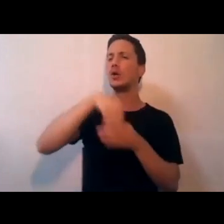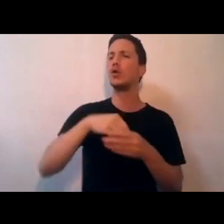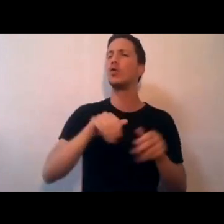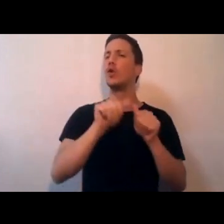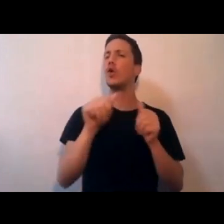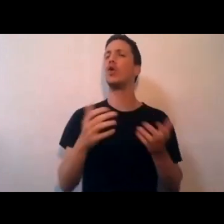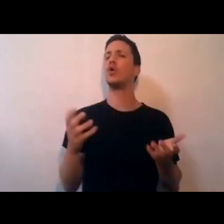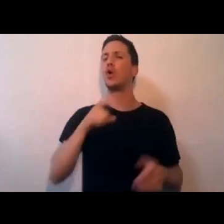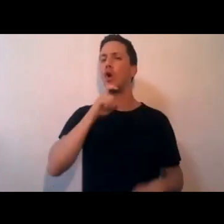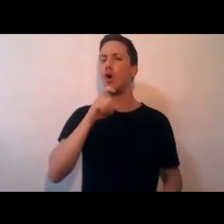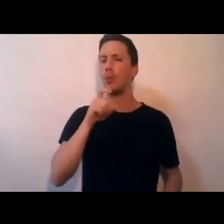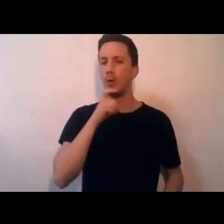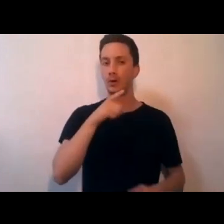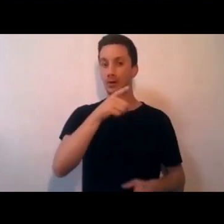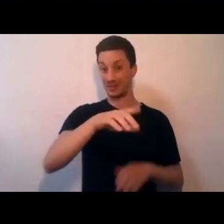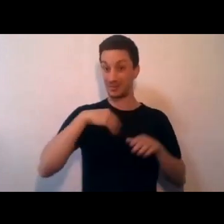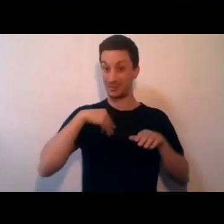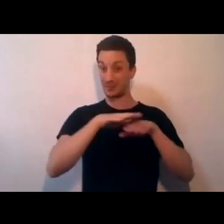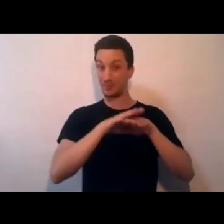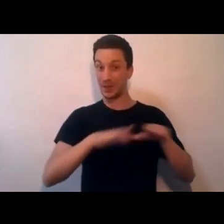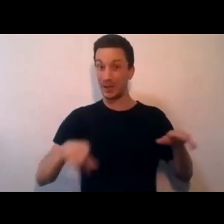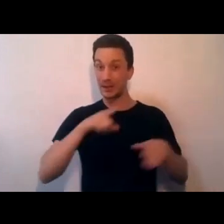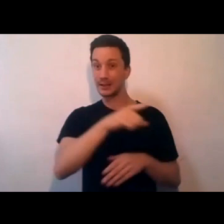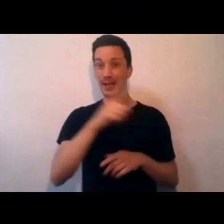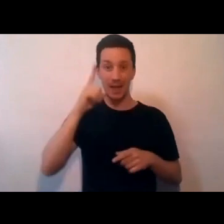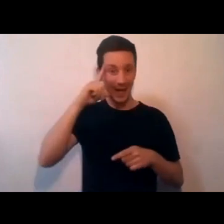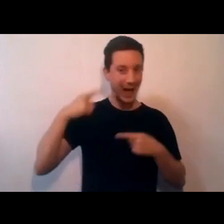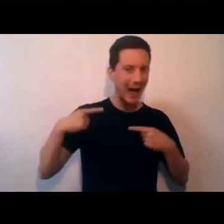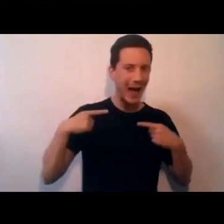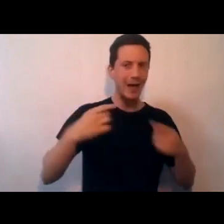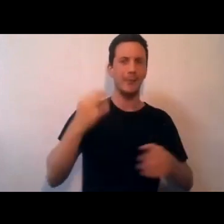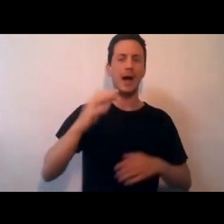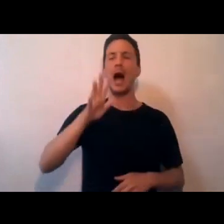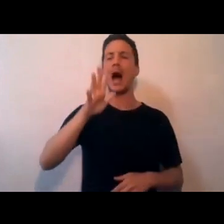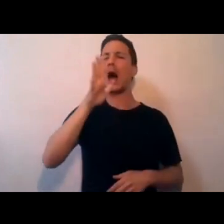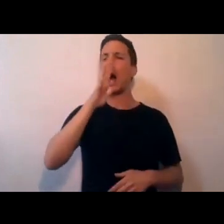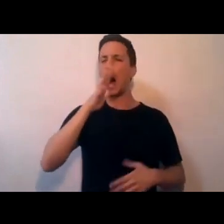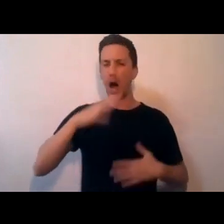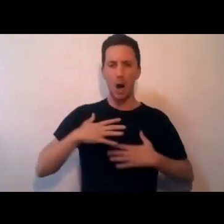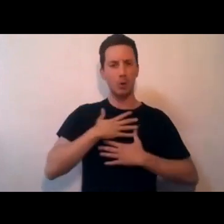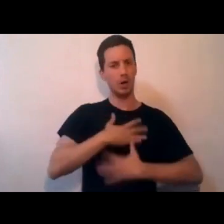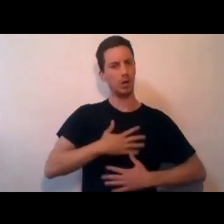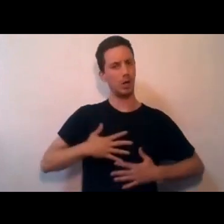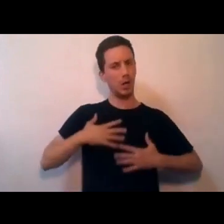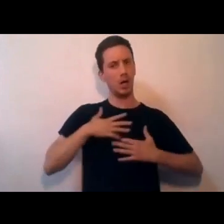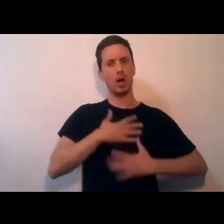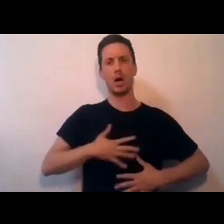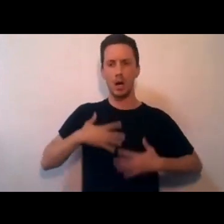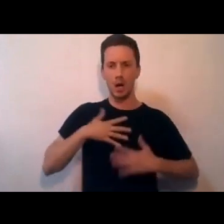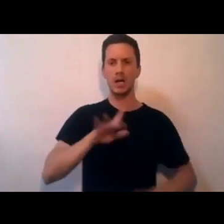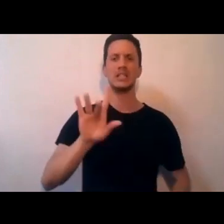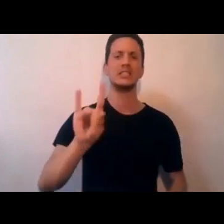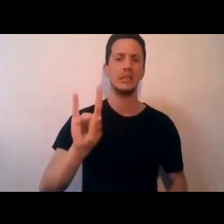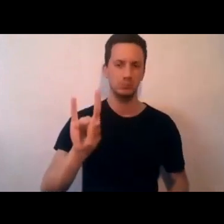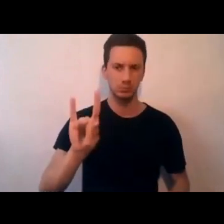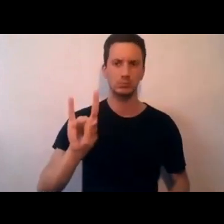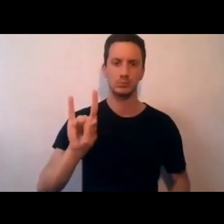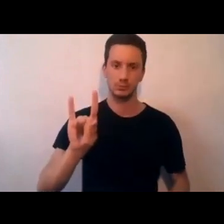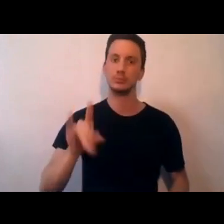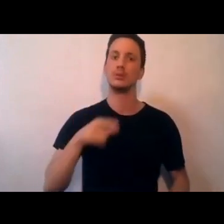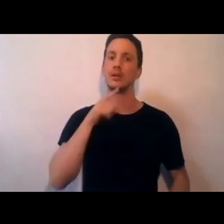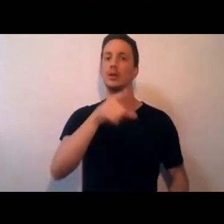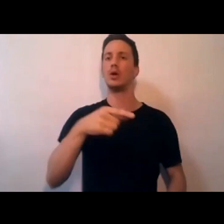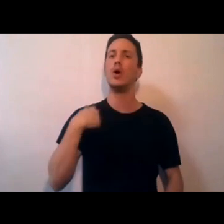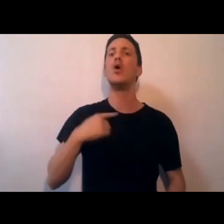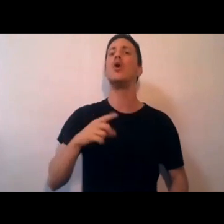un niño cada día con dermatitis atópica? Y la respuesta es sí. Hay muchos padres que vienen a la consulta en los que tienen